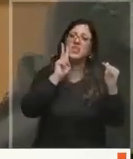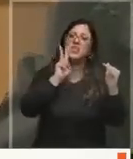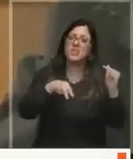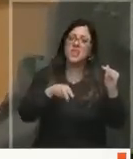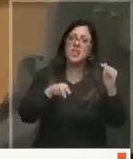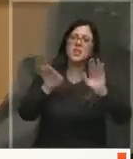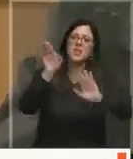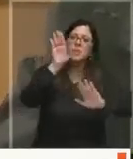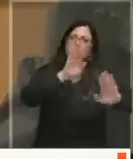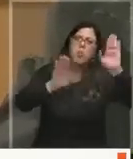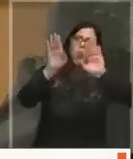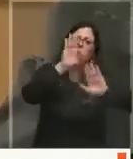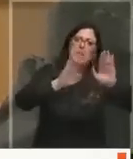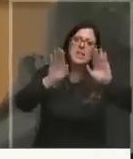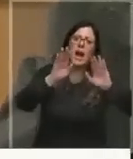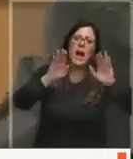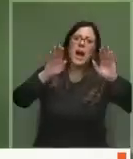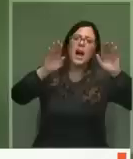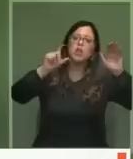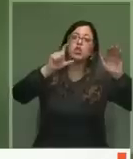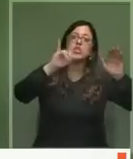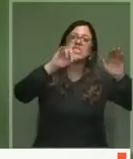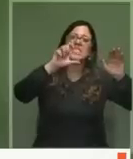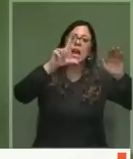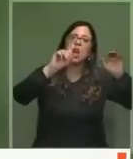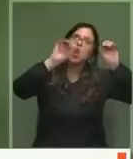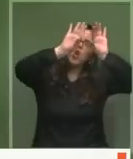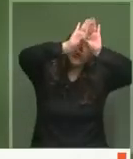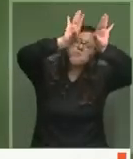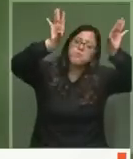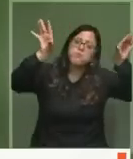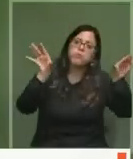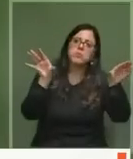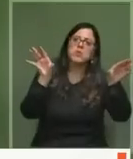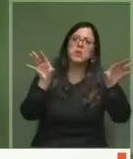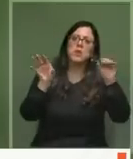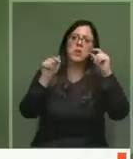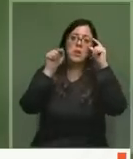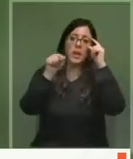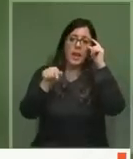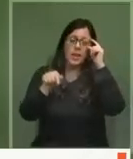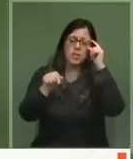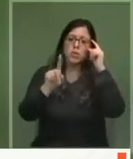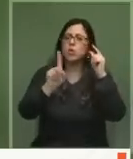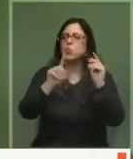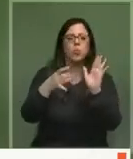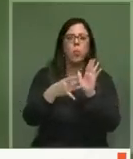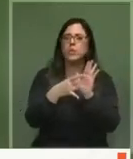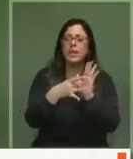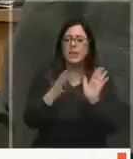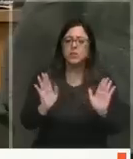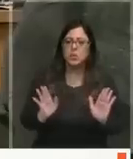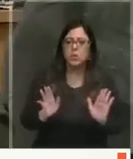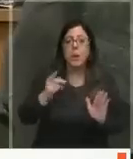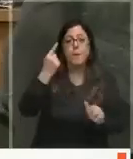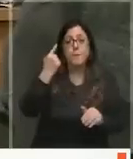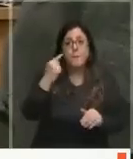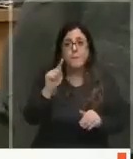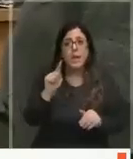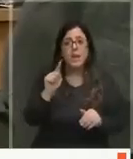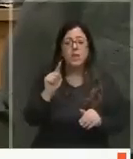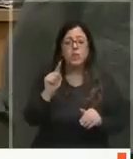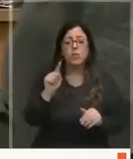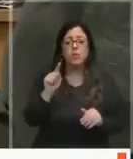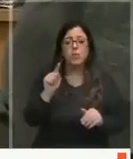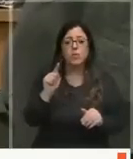de cielo, por ejemplo. Aquí hay otra. No es un delito, pero puede